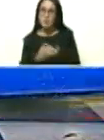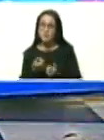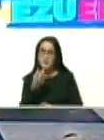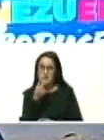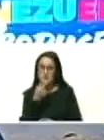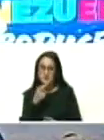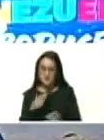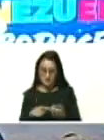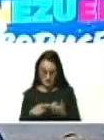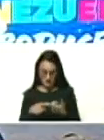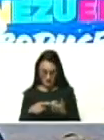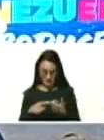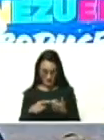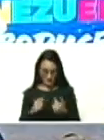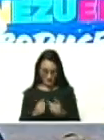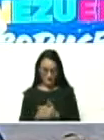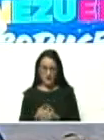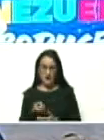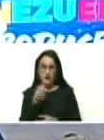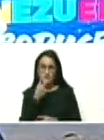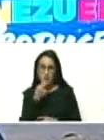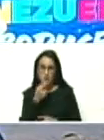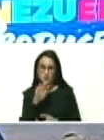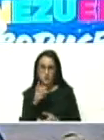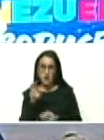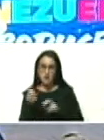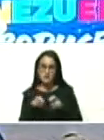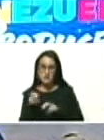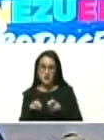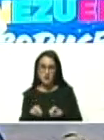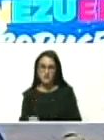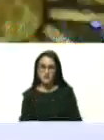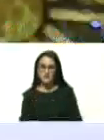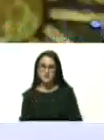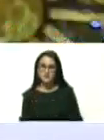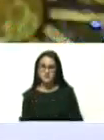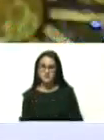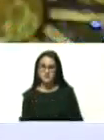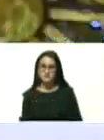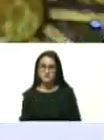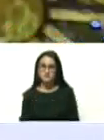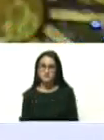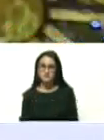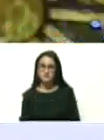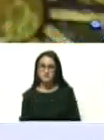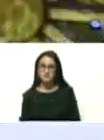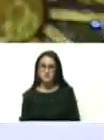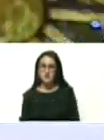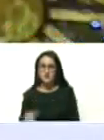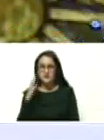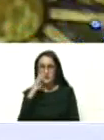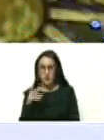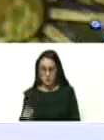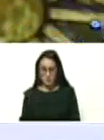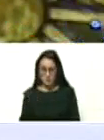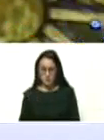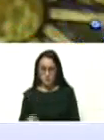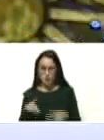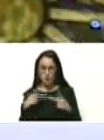medicinas, del apoyo veterinario, bueno, apoyando. Y saben los productores del campo,